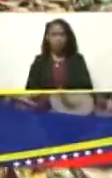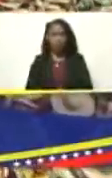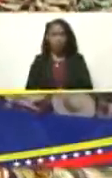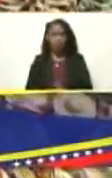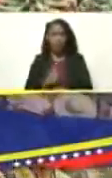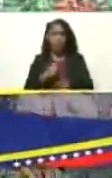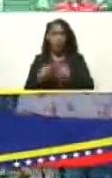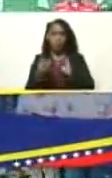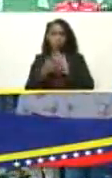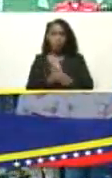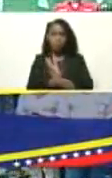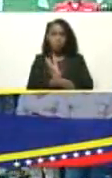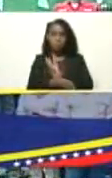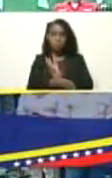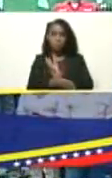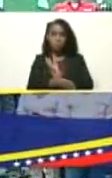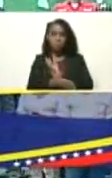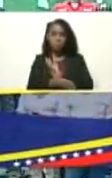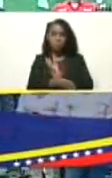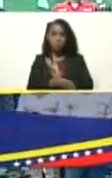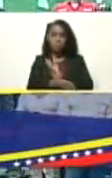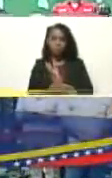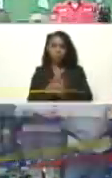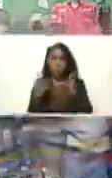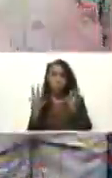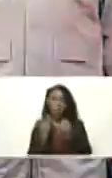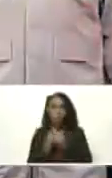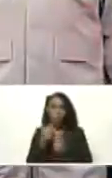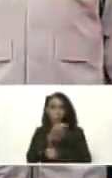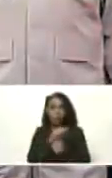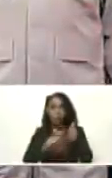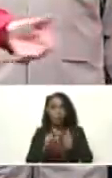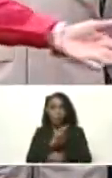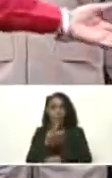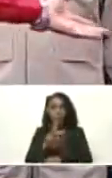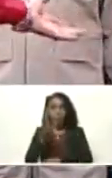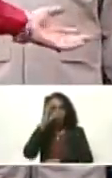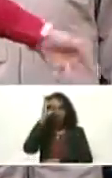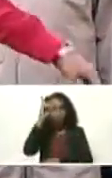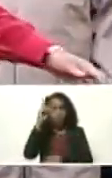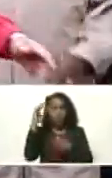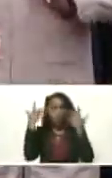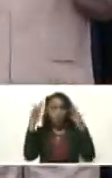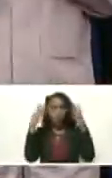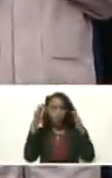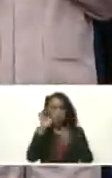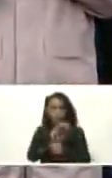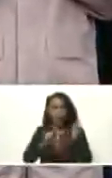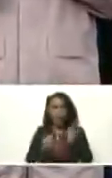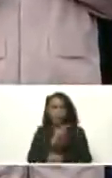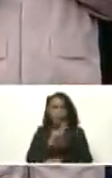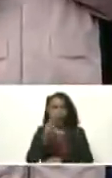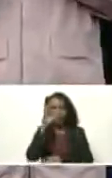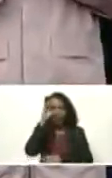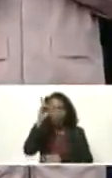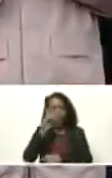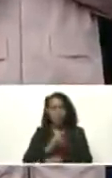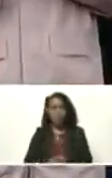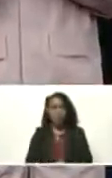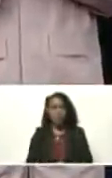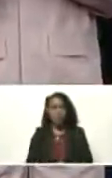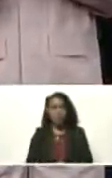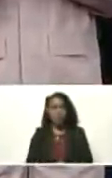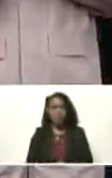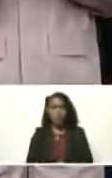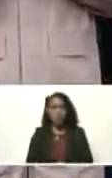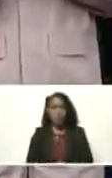Pero sobre todo, compañera vicepresidenta Delcy Rodríguez, amar un aplauso a la vicepresidenta